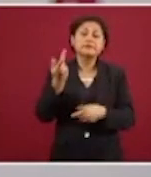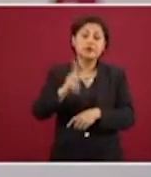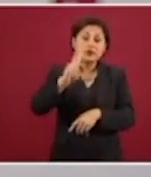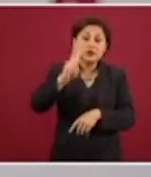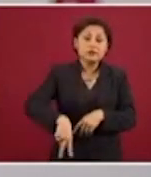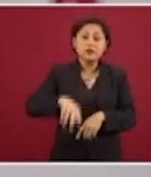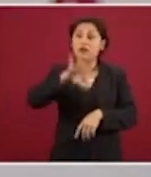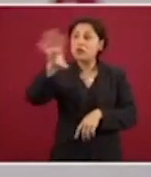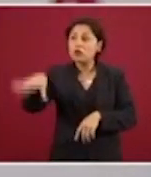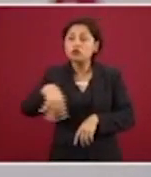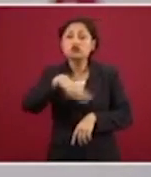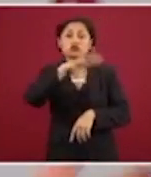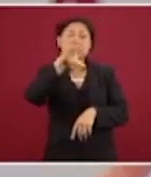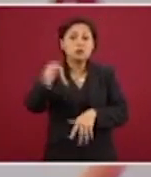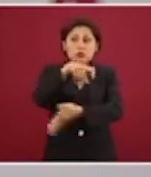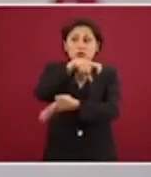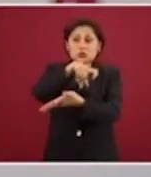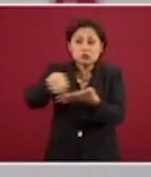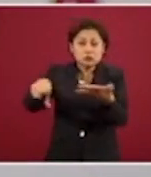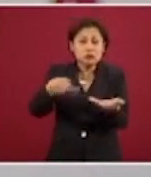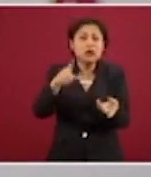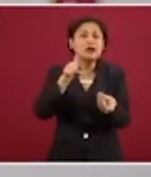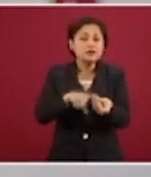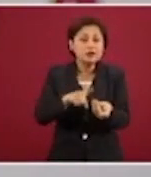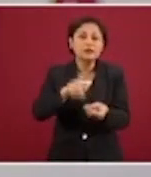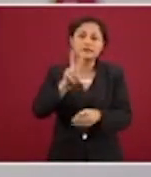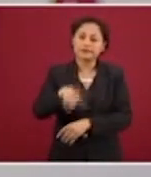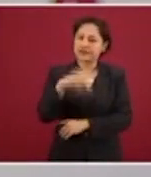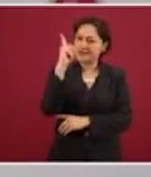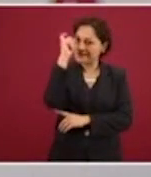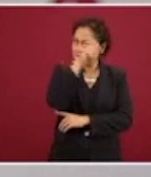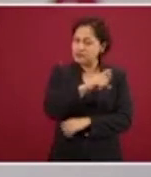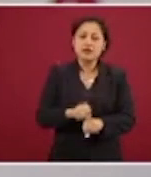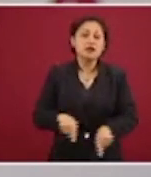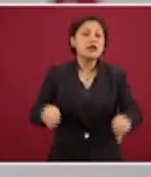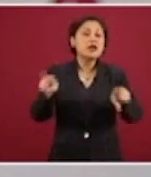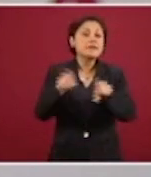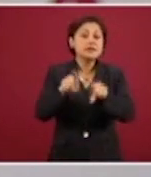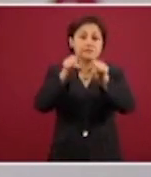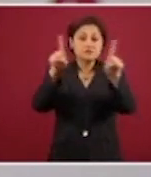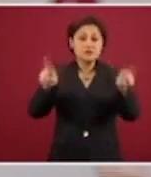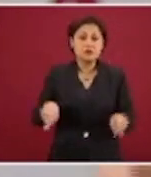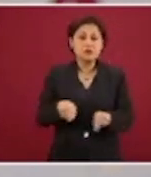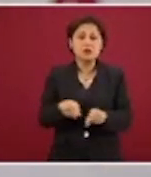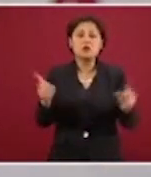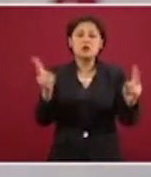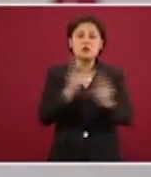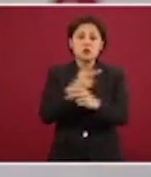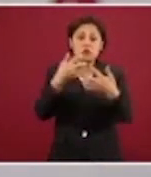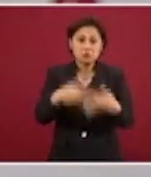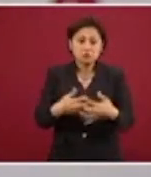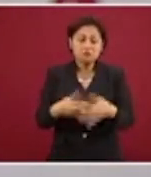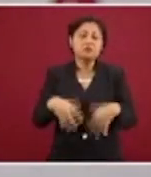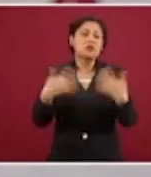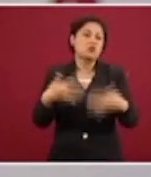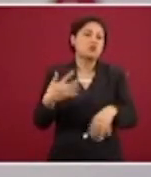mundo, es un reto igual que ha sido difícil conseguir los ventiladores mecánicos. Que sea un reto no quiere decir